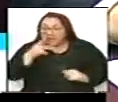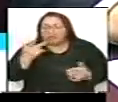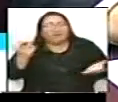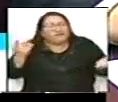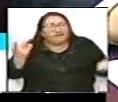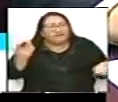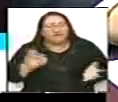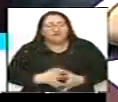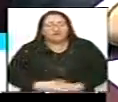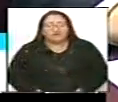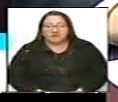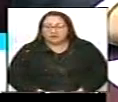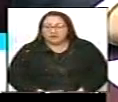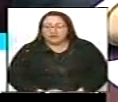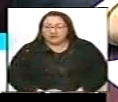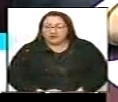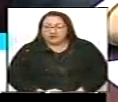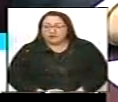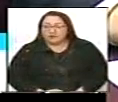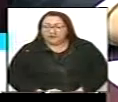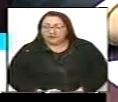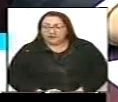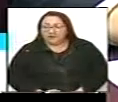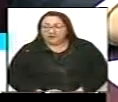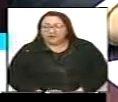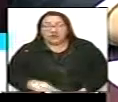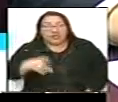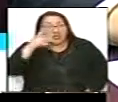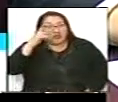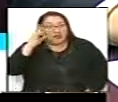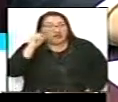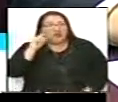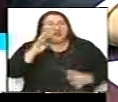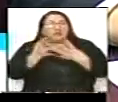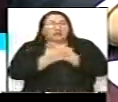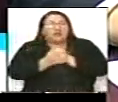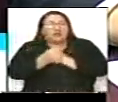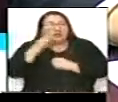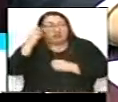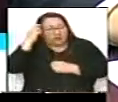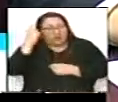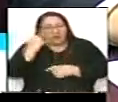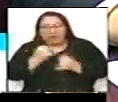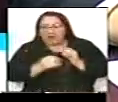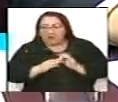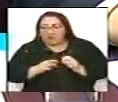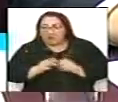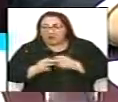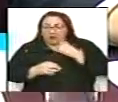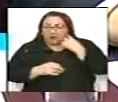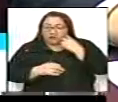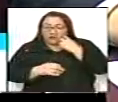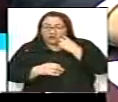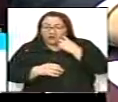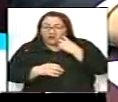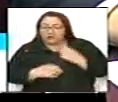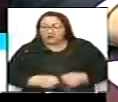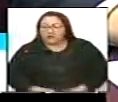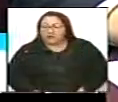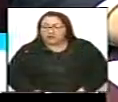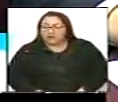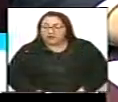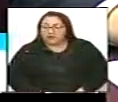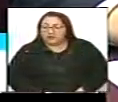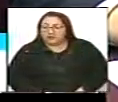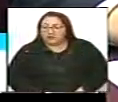O sea, demuestra que Keiko Fujimori es una presa política. Presidente, para concluir, debo decirle que,